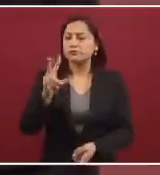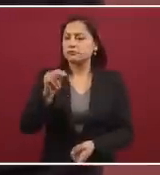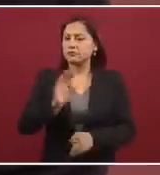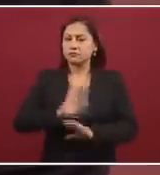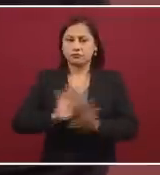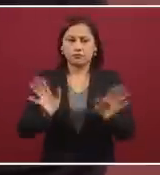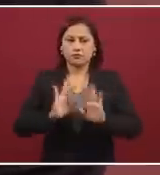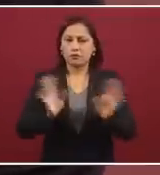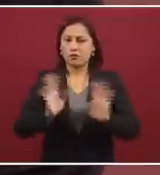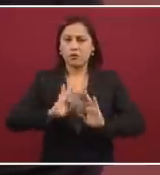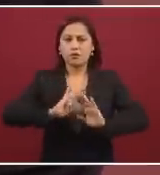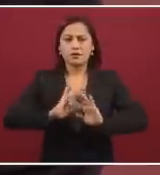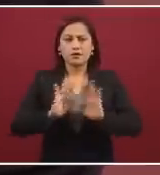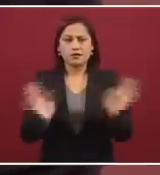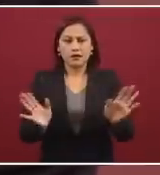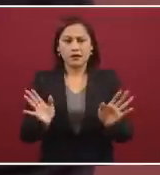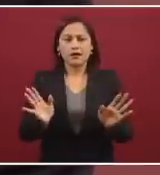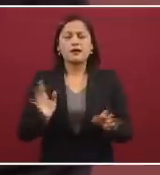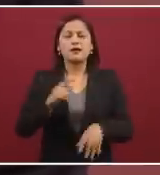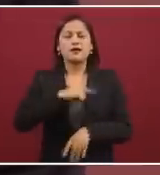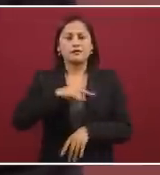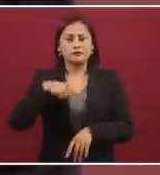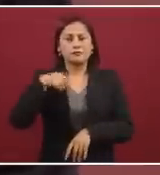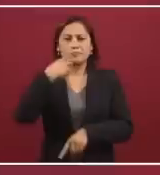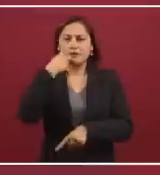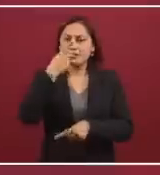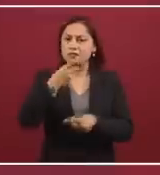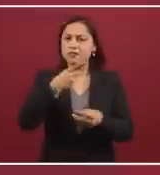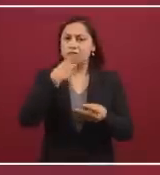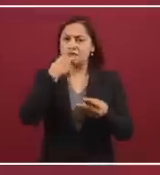tal vamos hablando muchas ocasiones